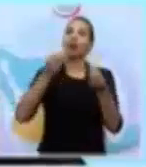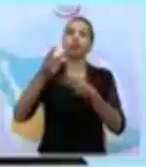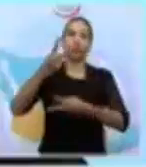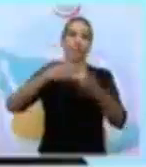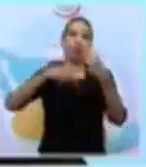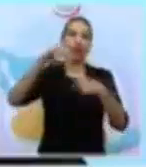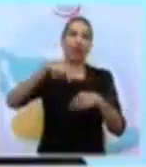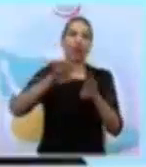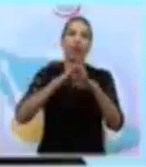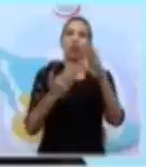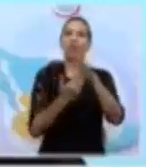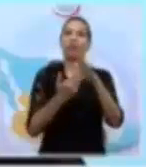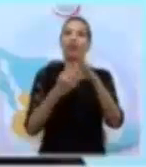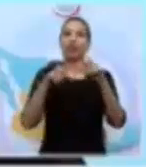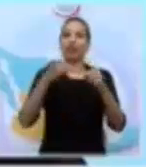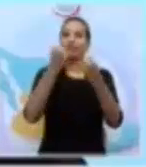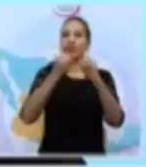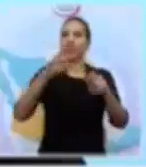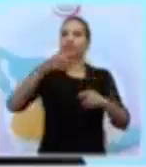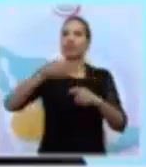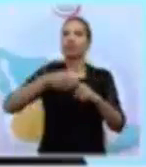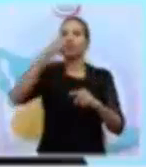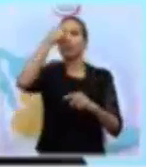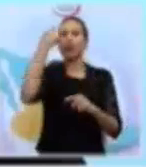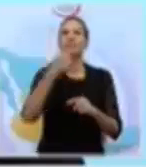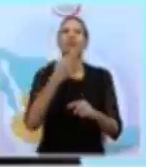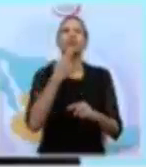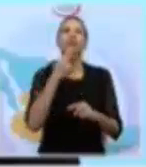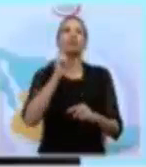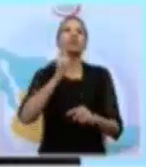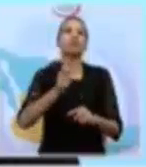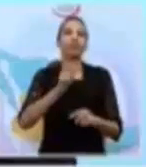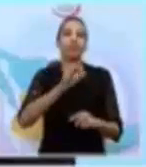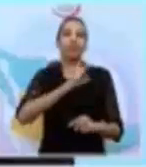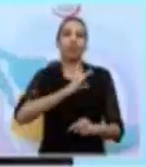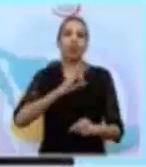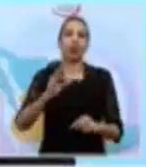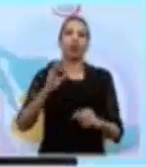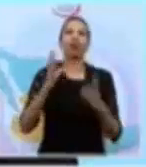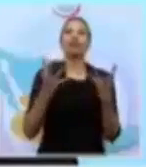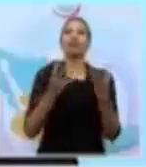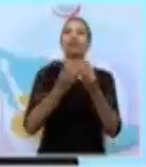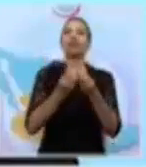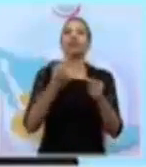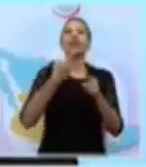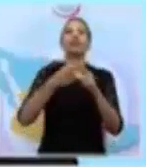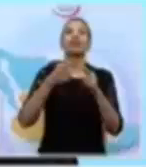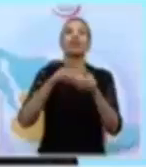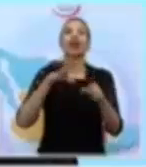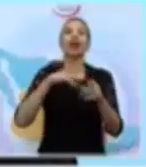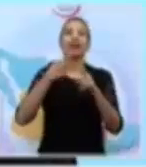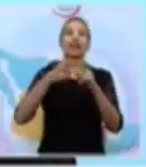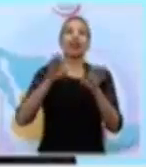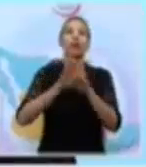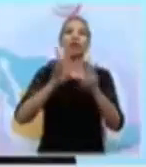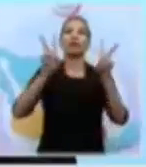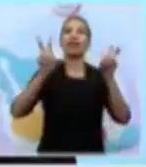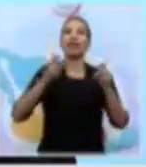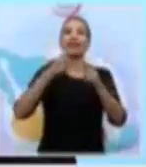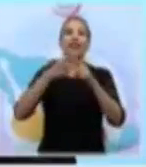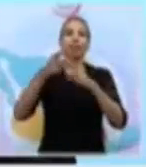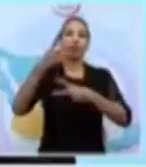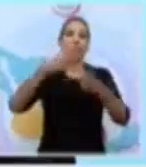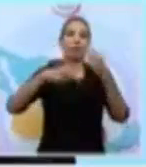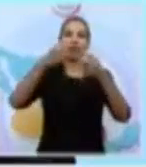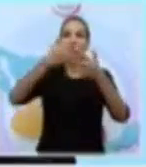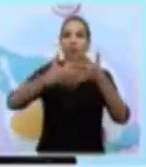ustedes en esta mesa inaugural para poder acompañar la materialización de las acciones que desprendan de este